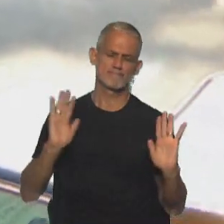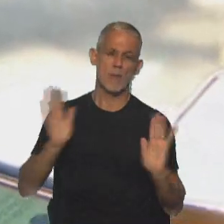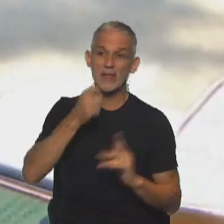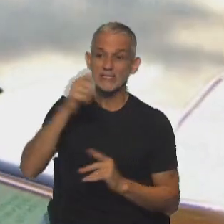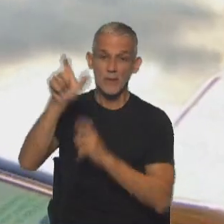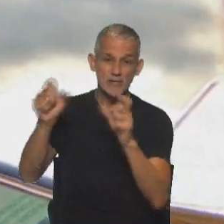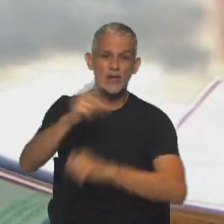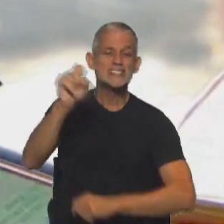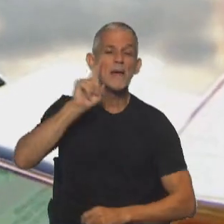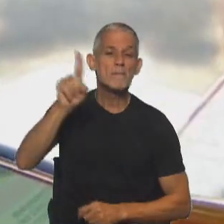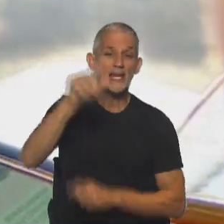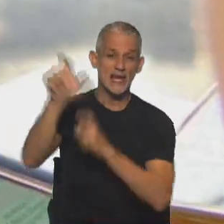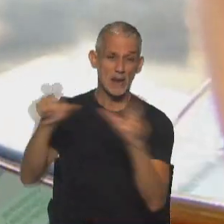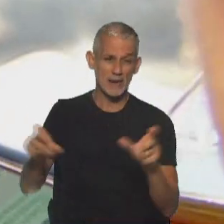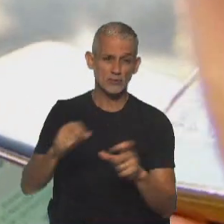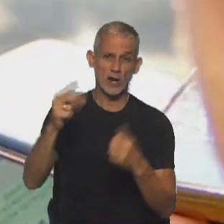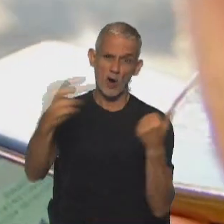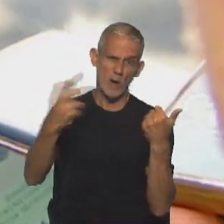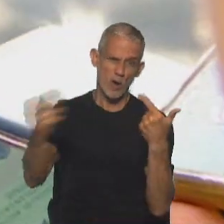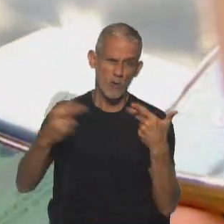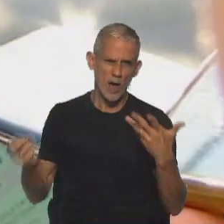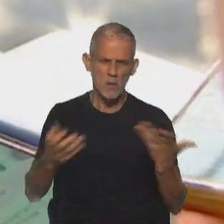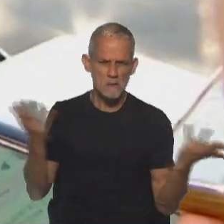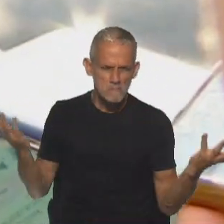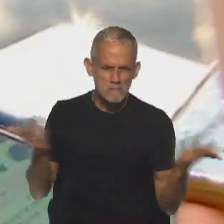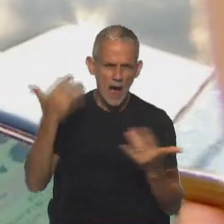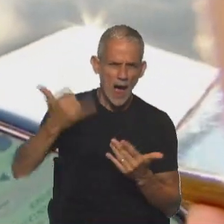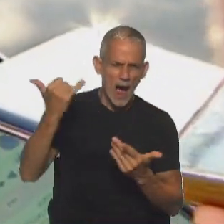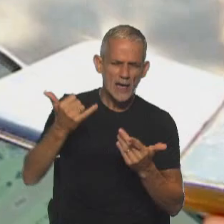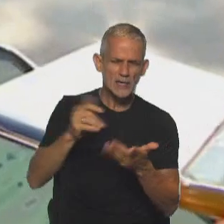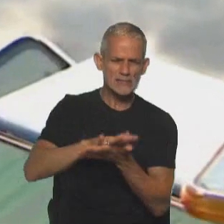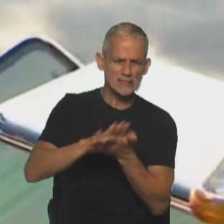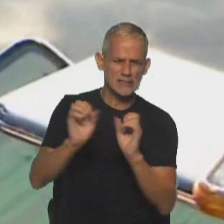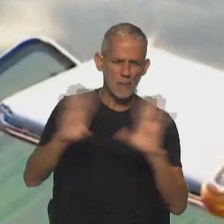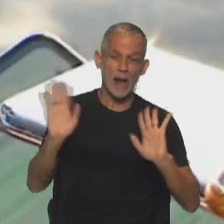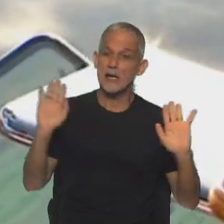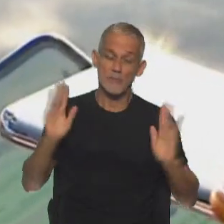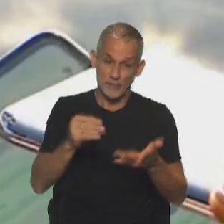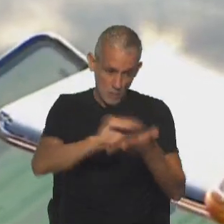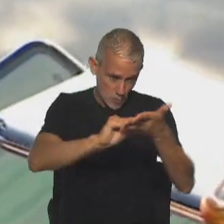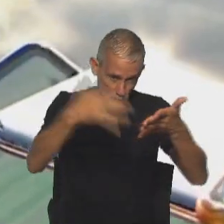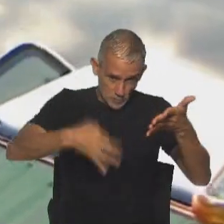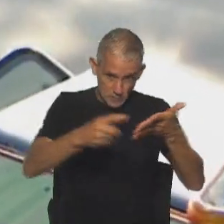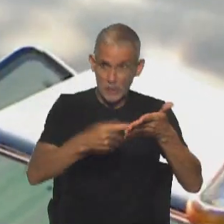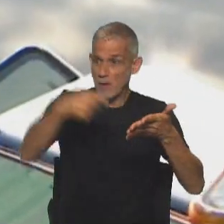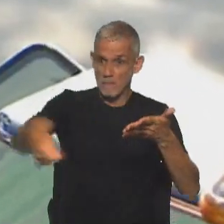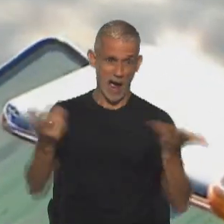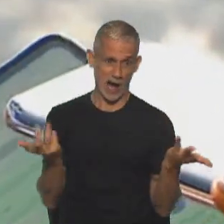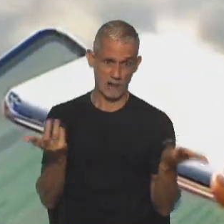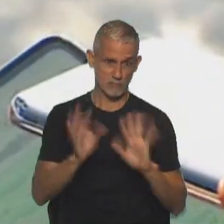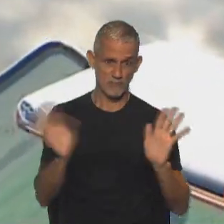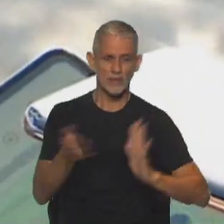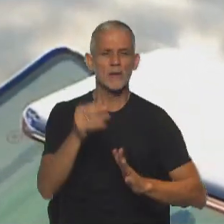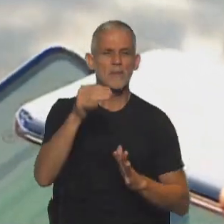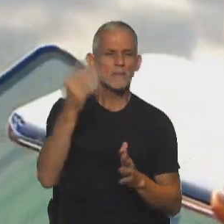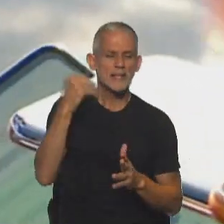los 100.000 potenciar trabajo que cobraban el potenciar tienen alguna irregularidad. En términos administrativos no las tiene, porque por algo la cobraban. ¿Qué quiere decir? La